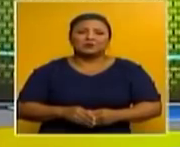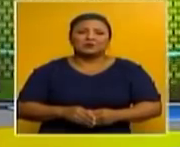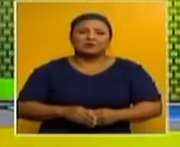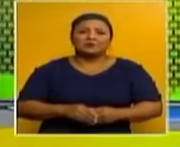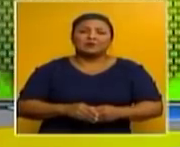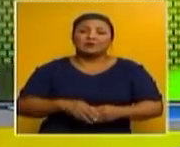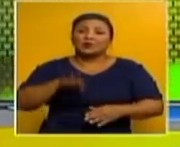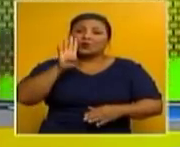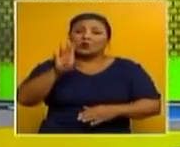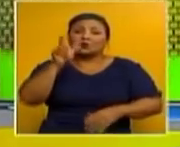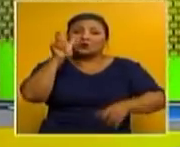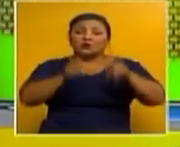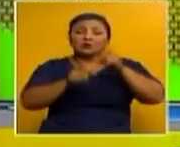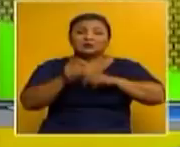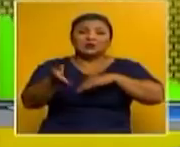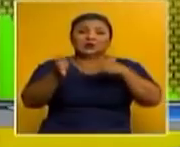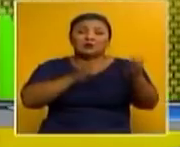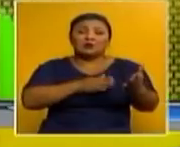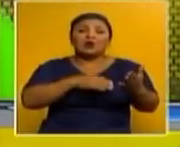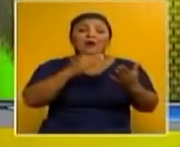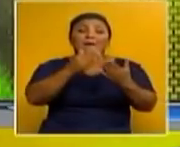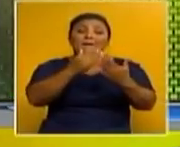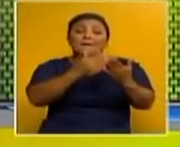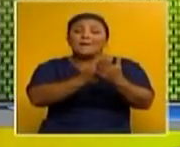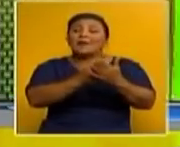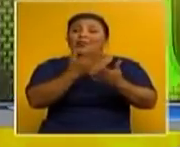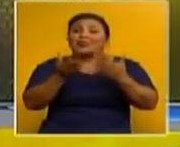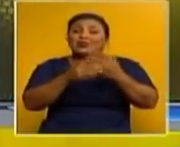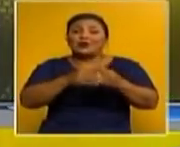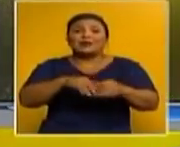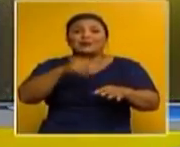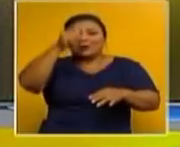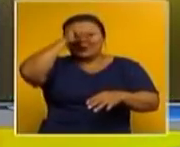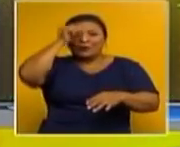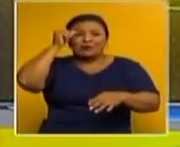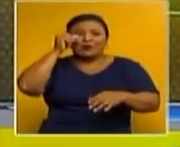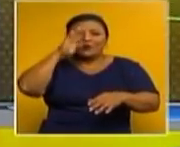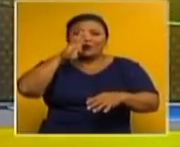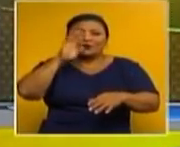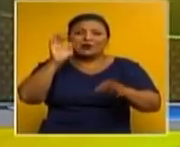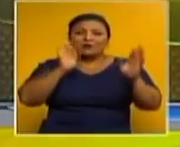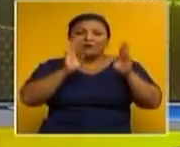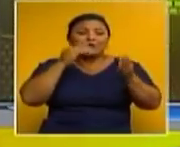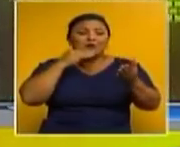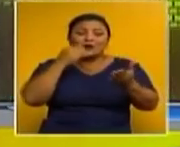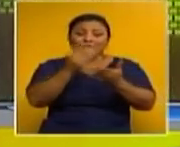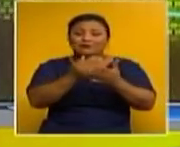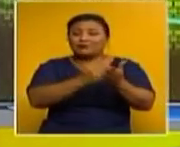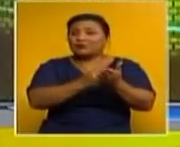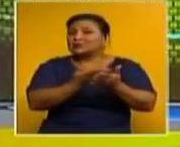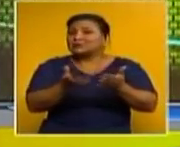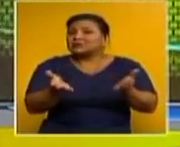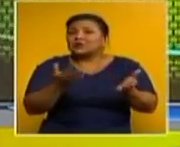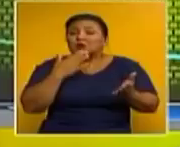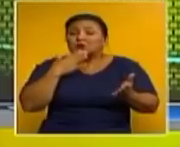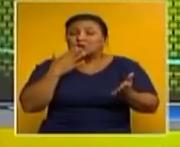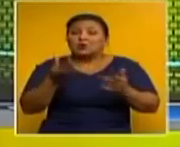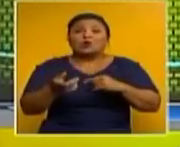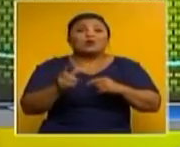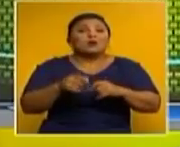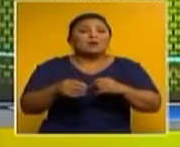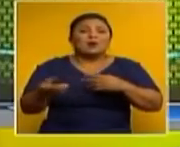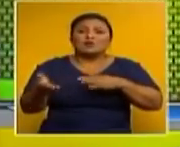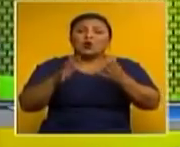Y 4 personas fallecidas constan en el padrón para sufragar este domingo 4 de febrero. El Consejo Nacional Electoral en Manabí asegura que es